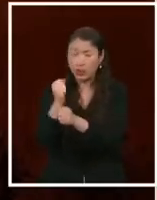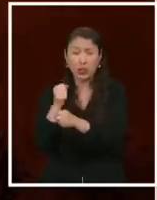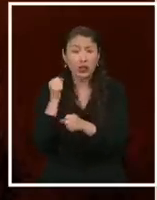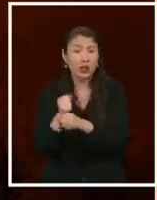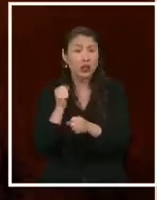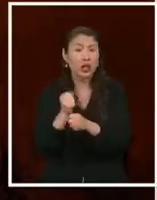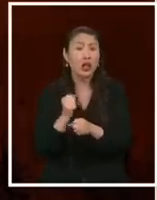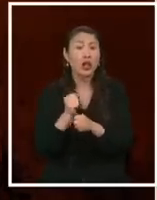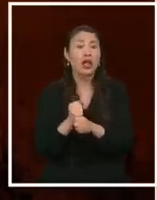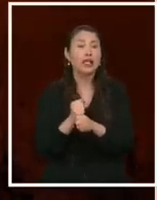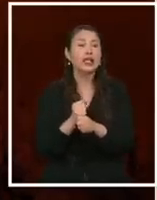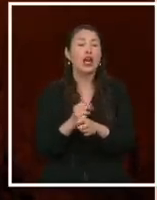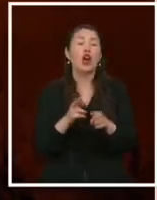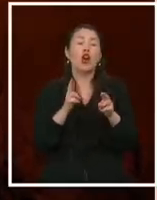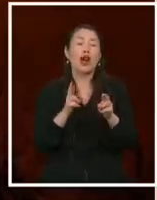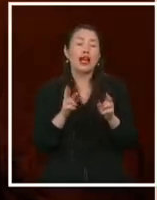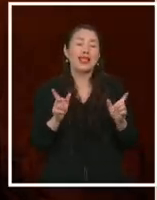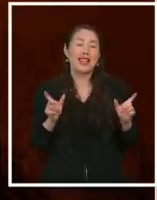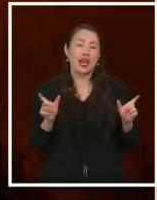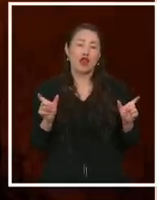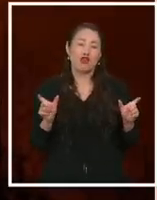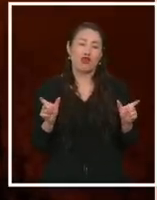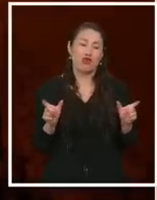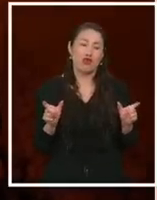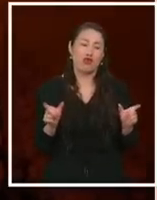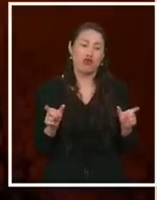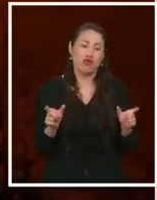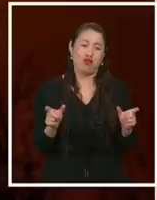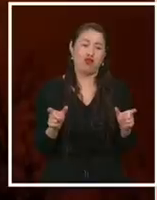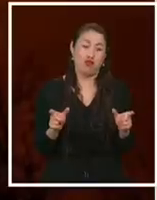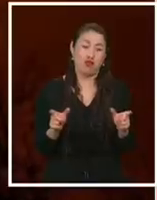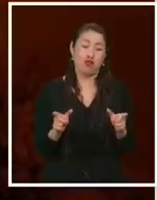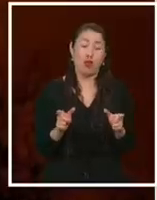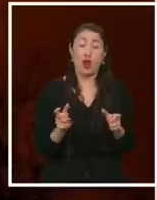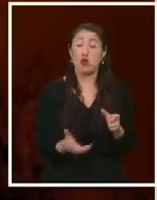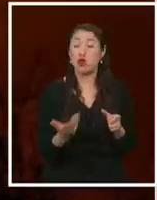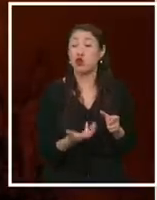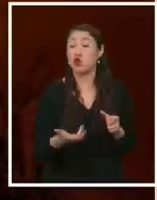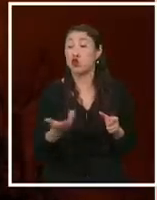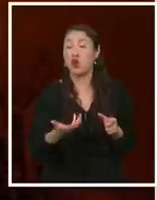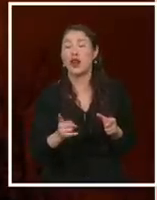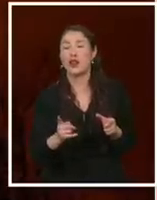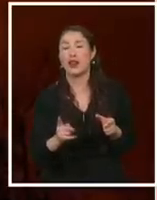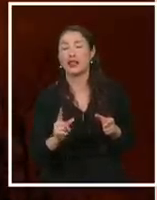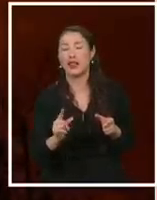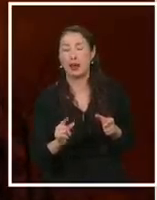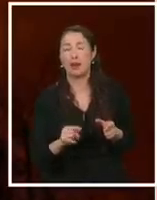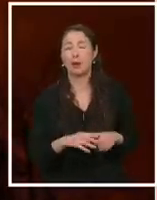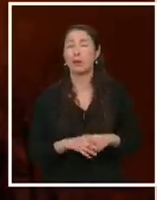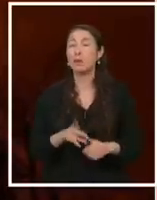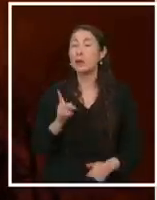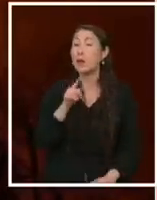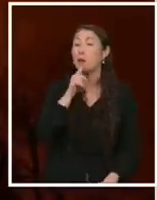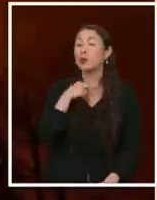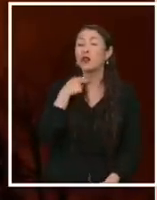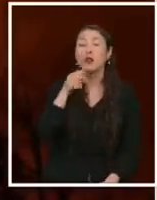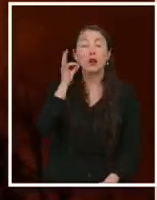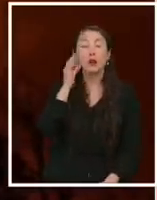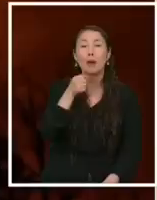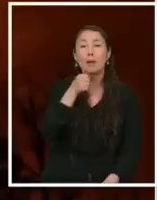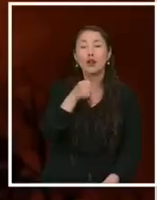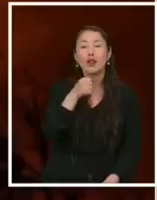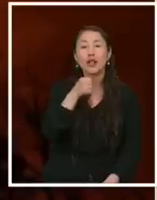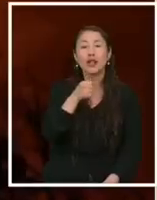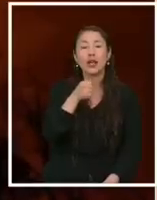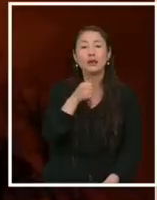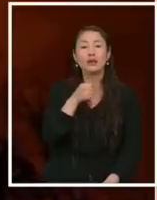sea contenido y que su avance ya no sea significativamente mayor. ¿A qué hora se reactivan todas las unidades que no